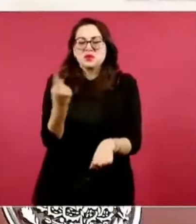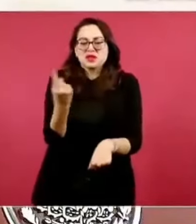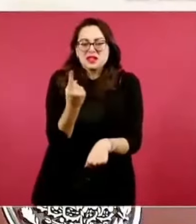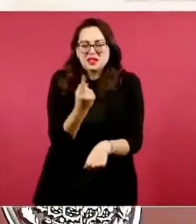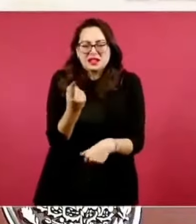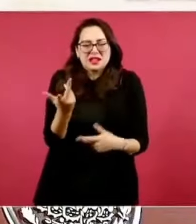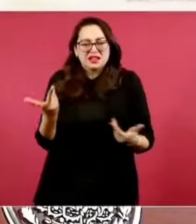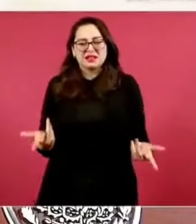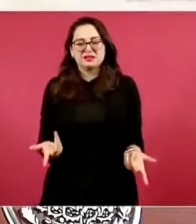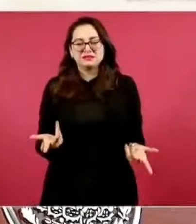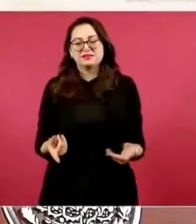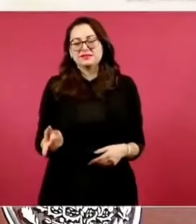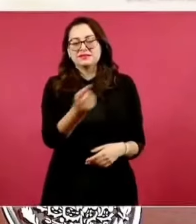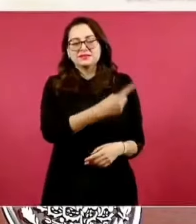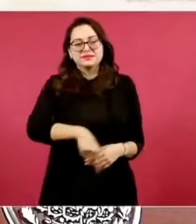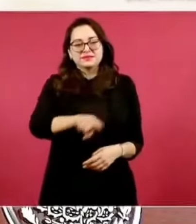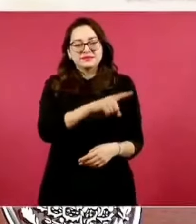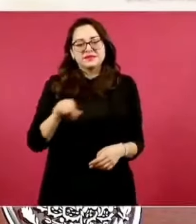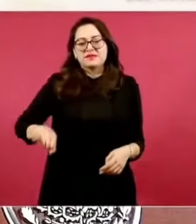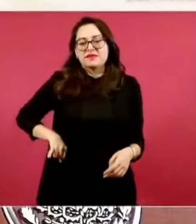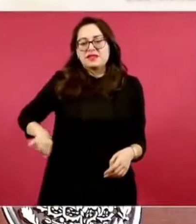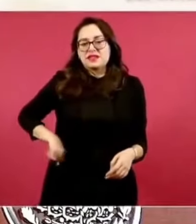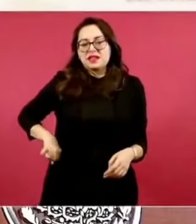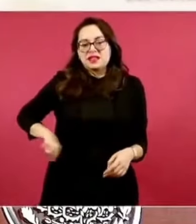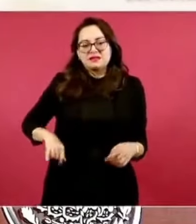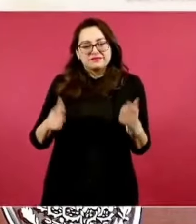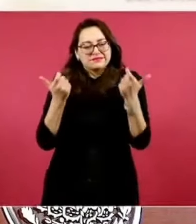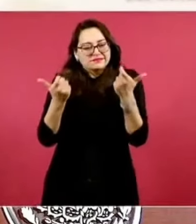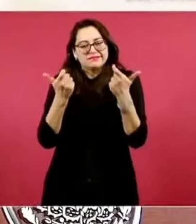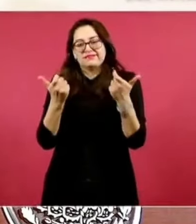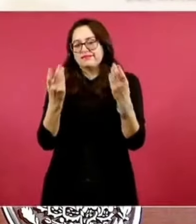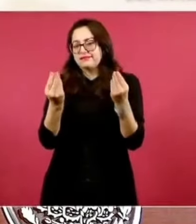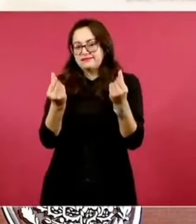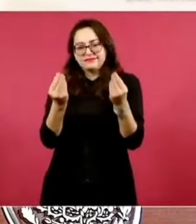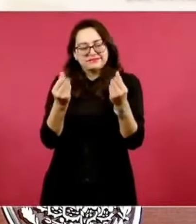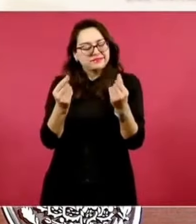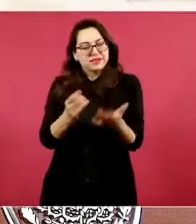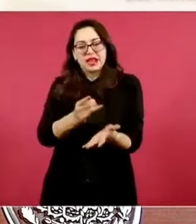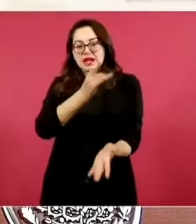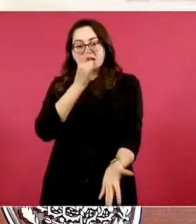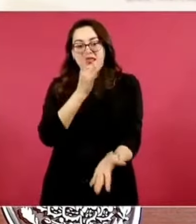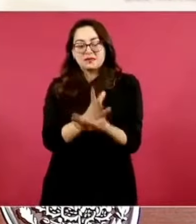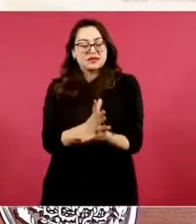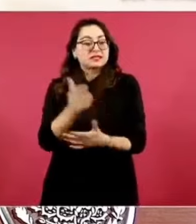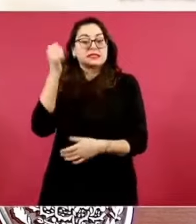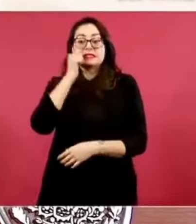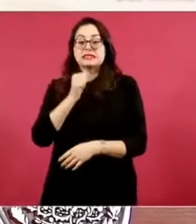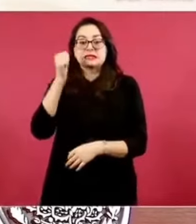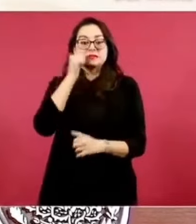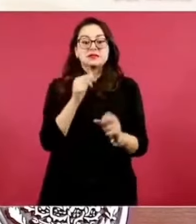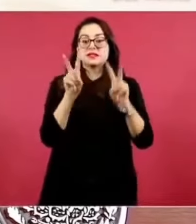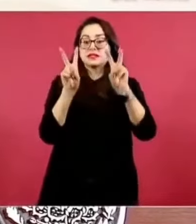los billos siempre es el dinero en